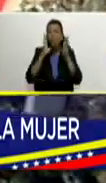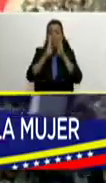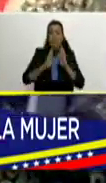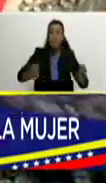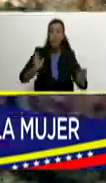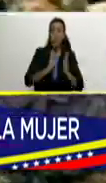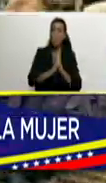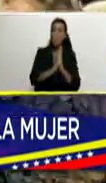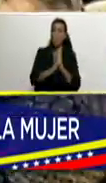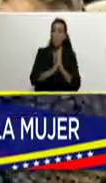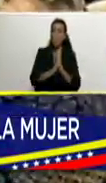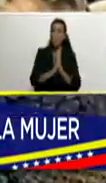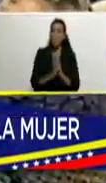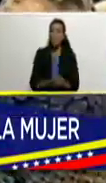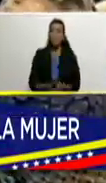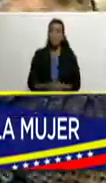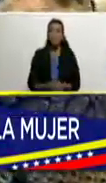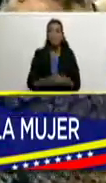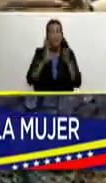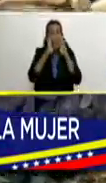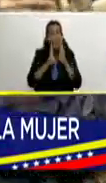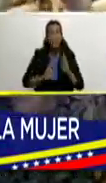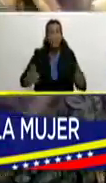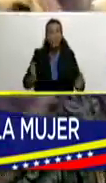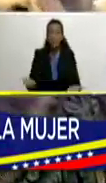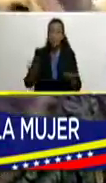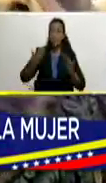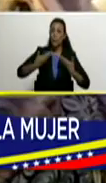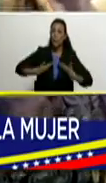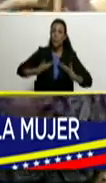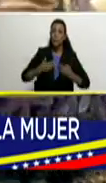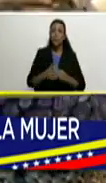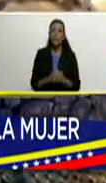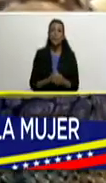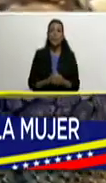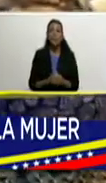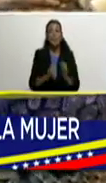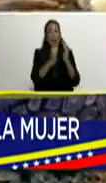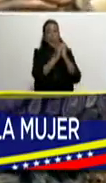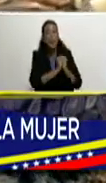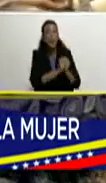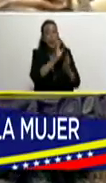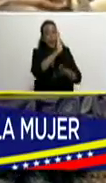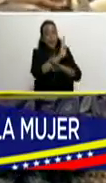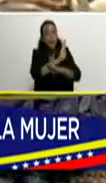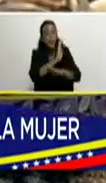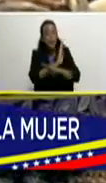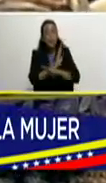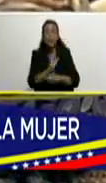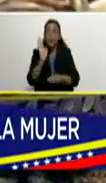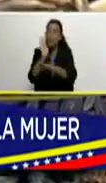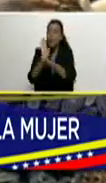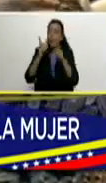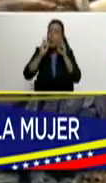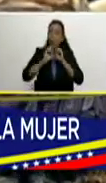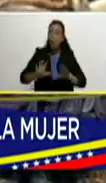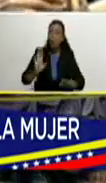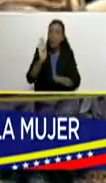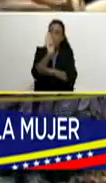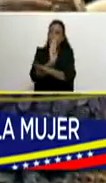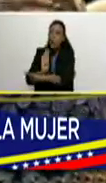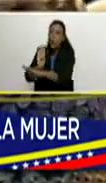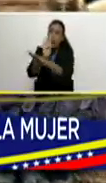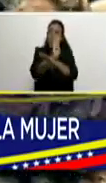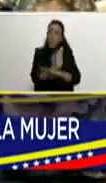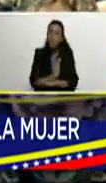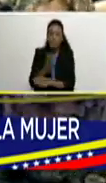chamana. Dame tu bendición, dame tu oración, dame tu protección, chamana mayor.